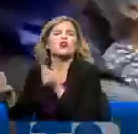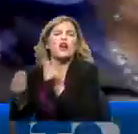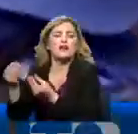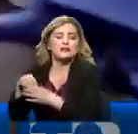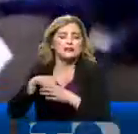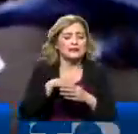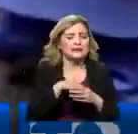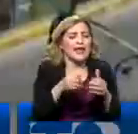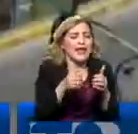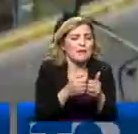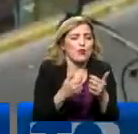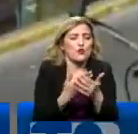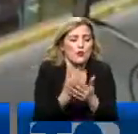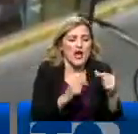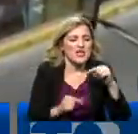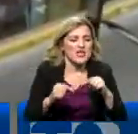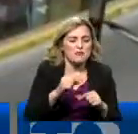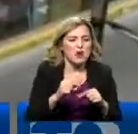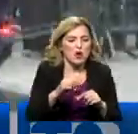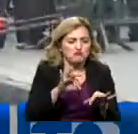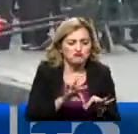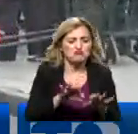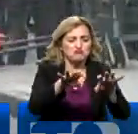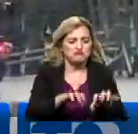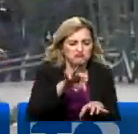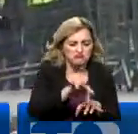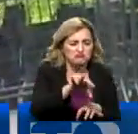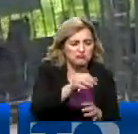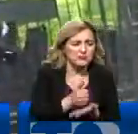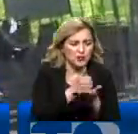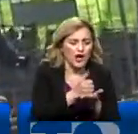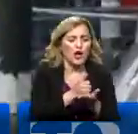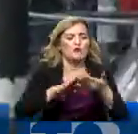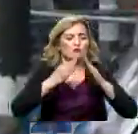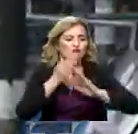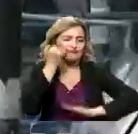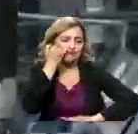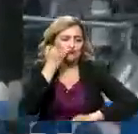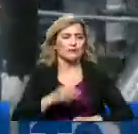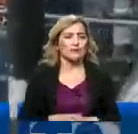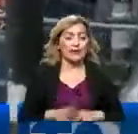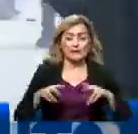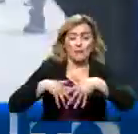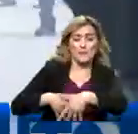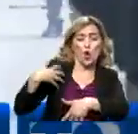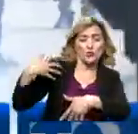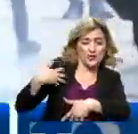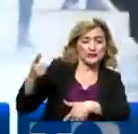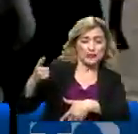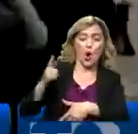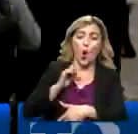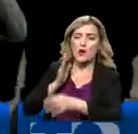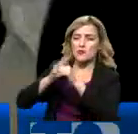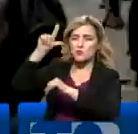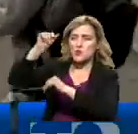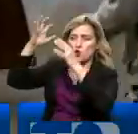se concentran en la capital, el primer mandatario las calificó como un proceso de desestabilización y reiteró los nombres de quienes dice